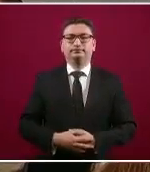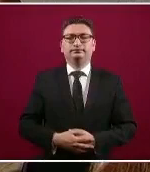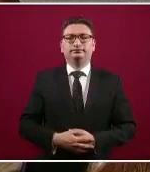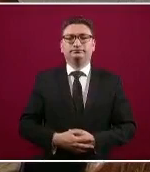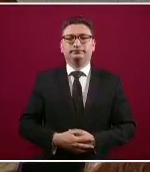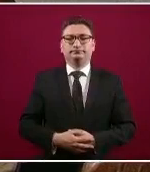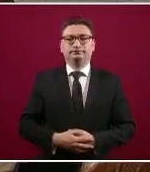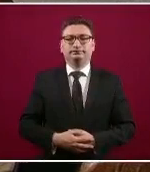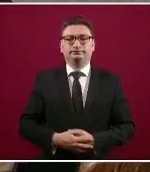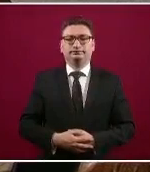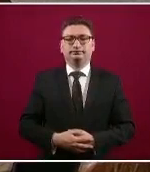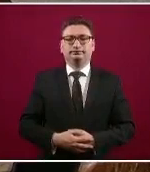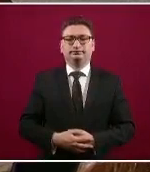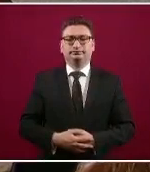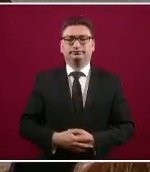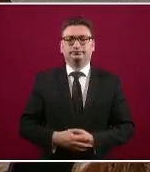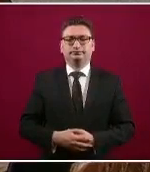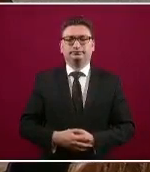en